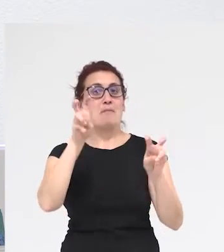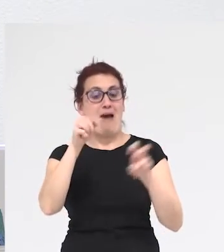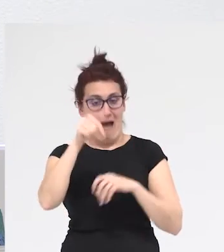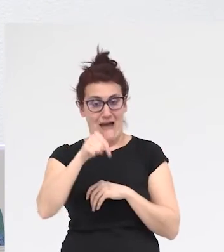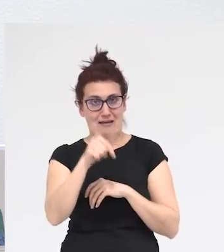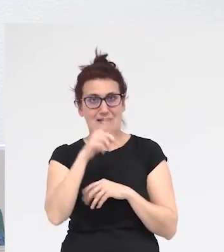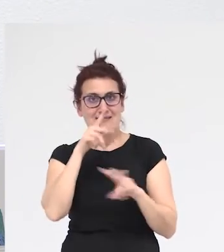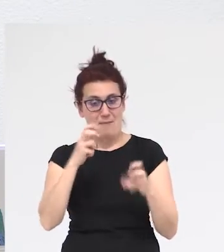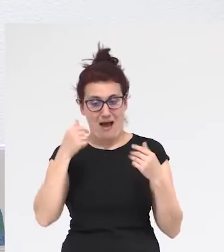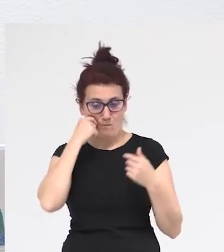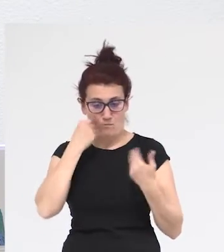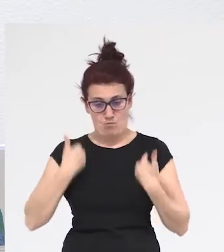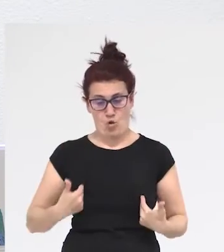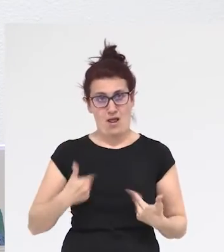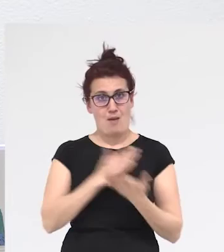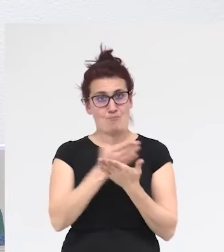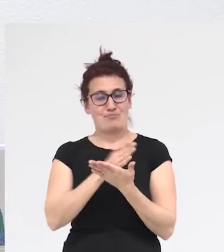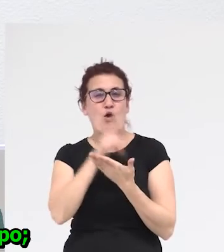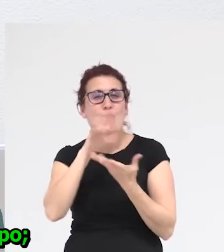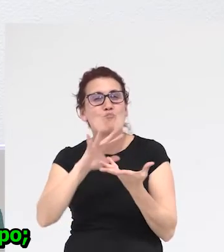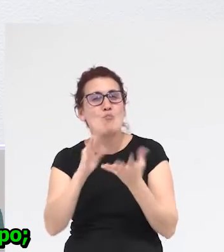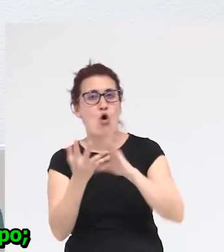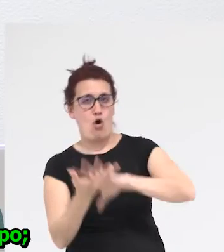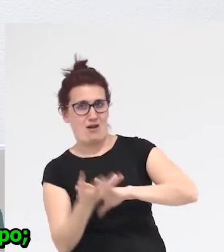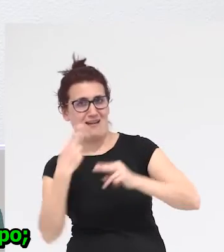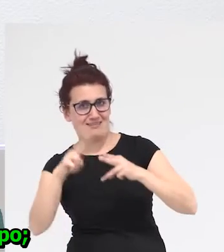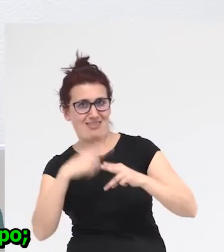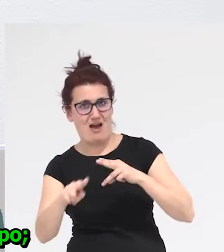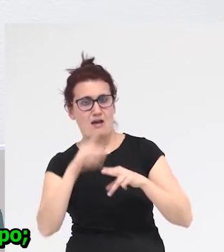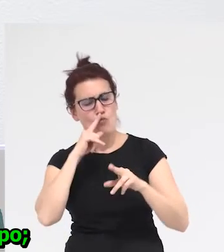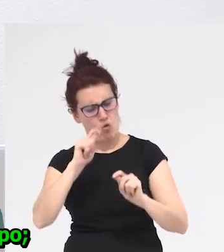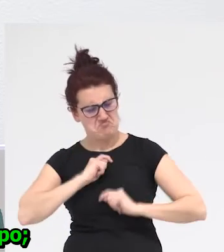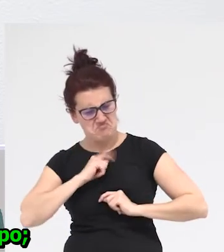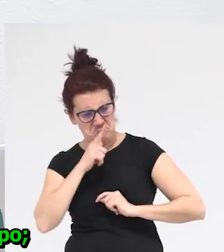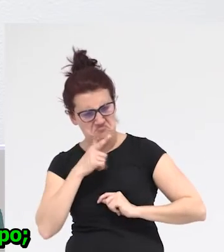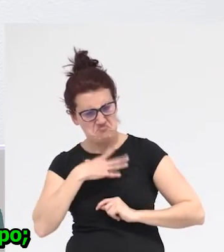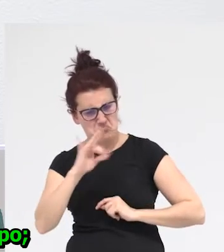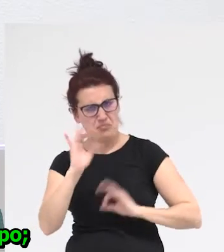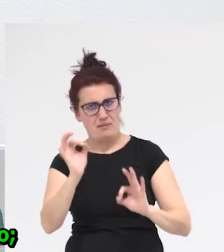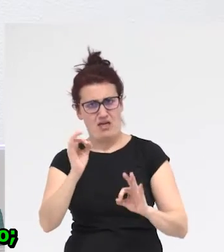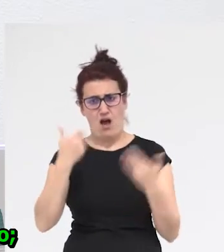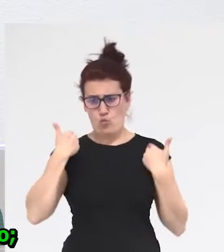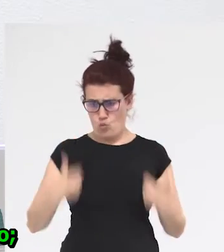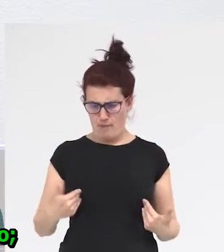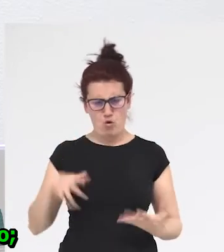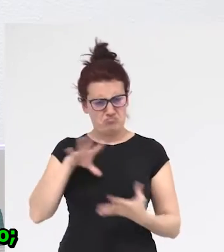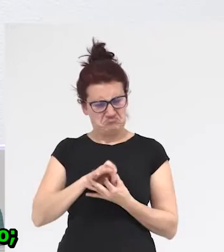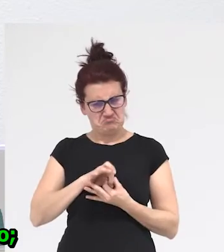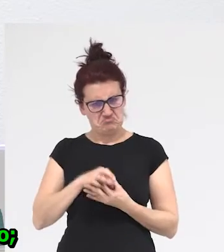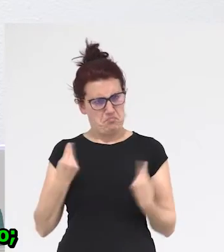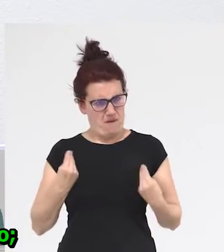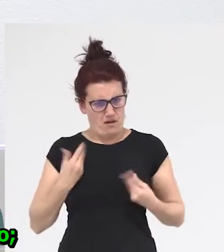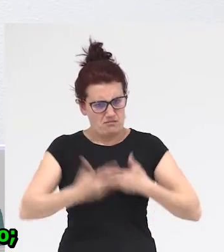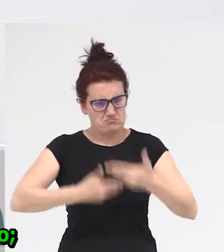de politizar la carne, se hace más posible habitar el cuerpo, habitar de